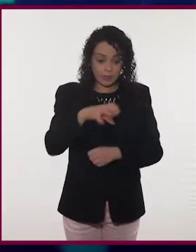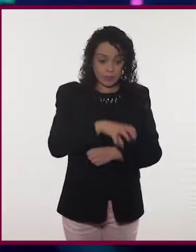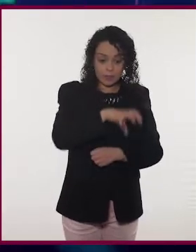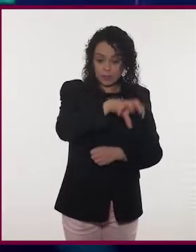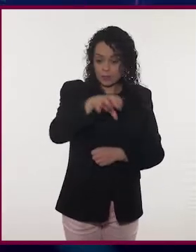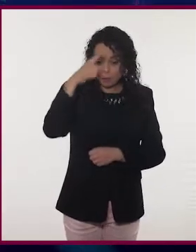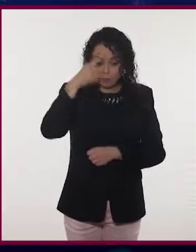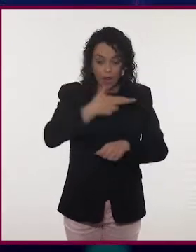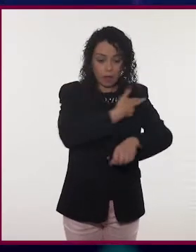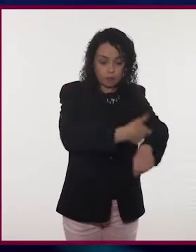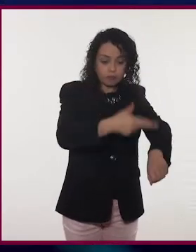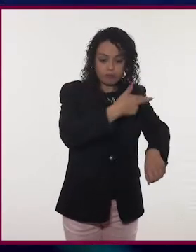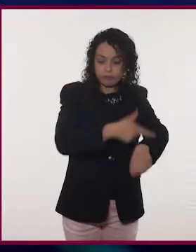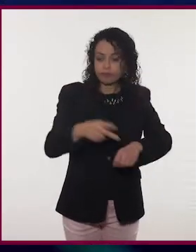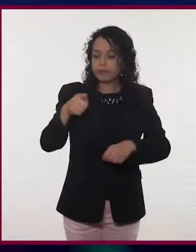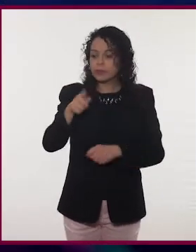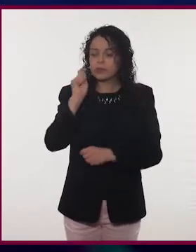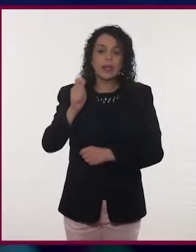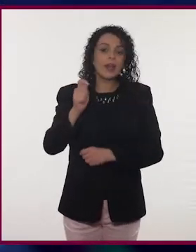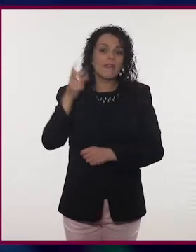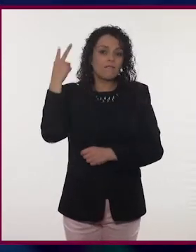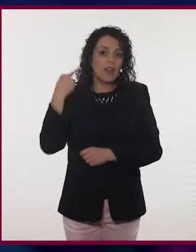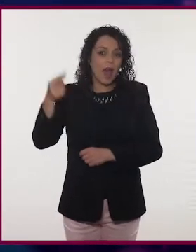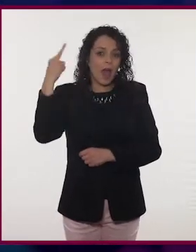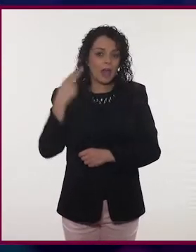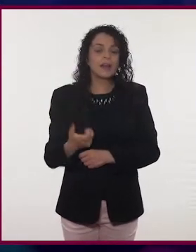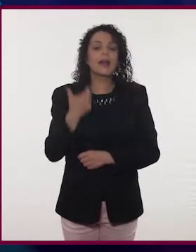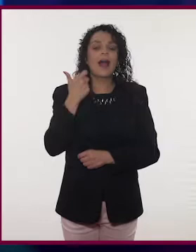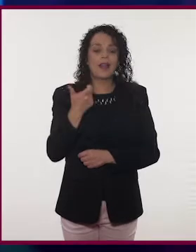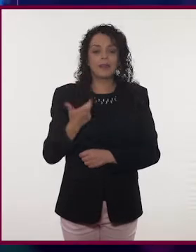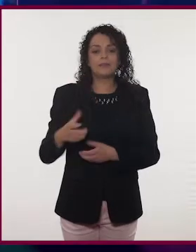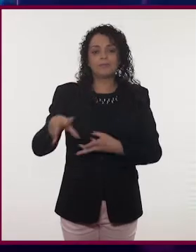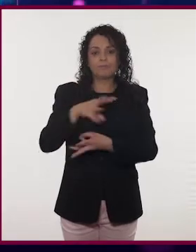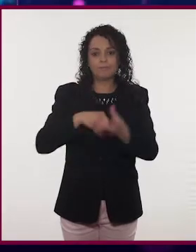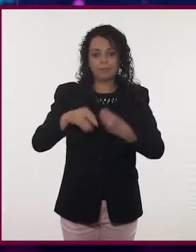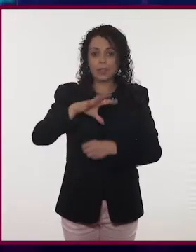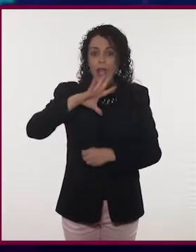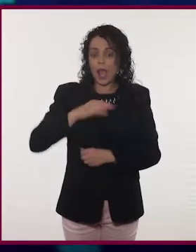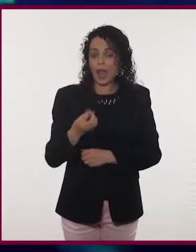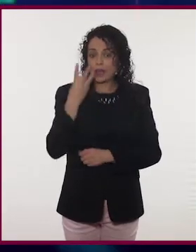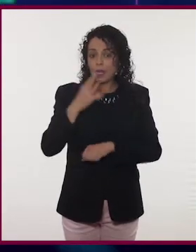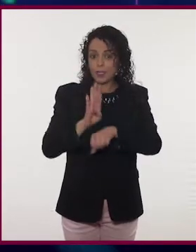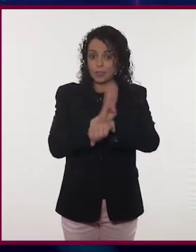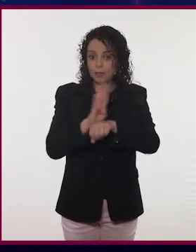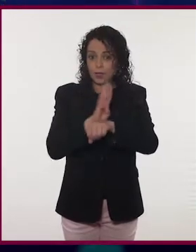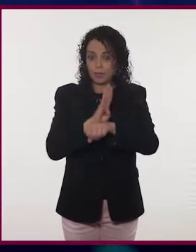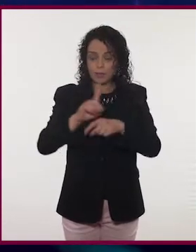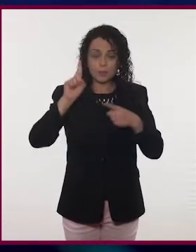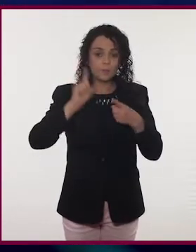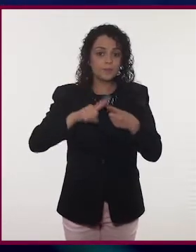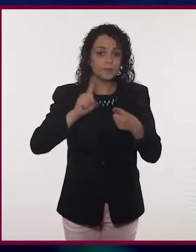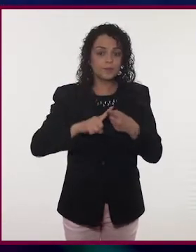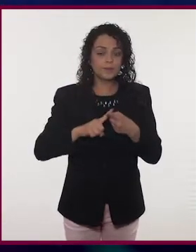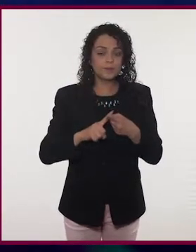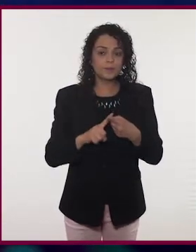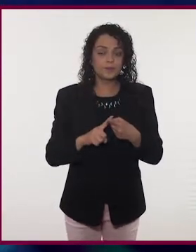reciben esos ingresos. Este tipo de turismo tiene 3 beneficios principales. El primero es que el